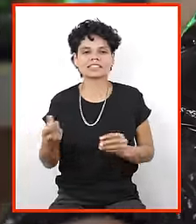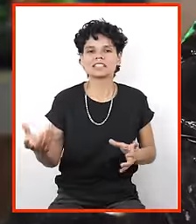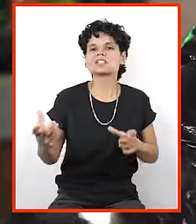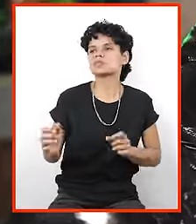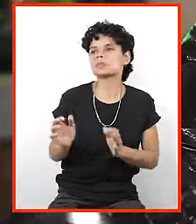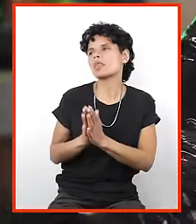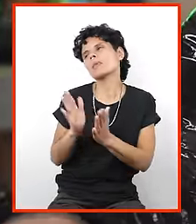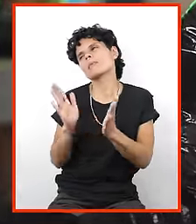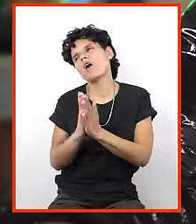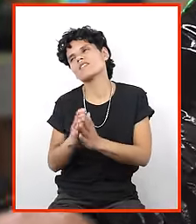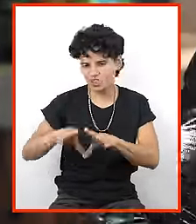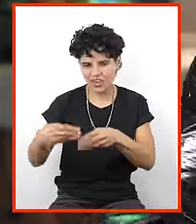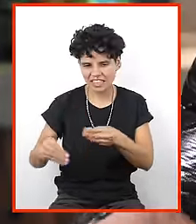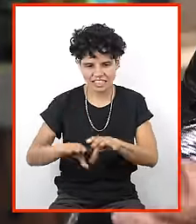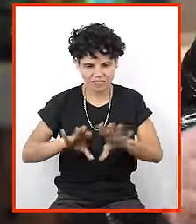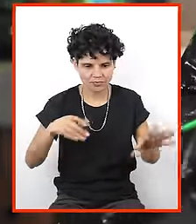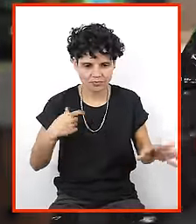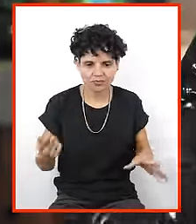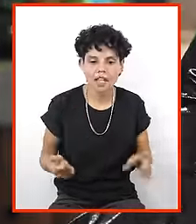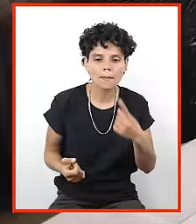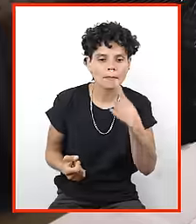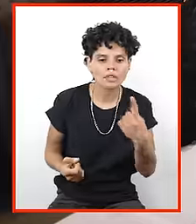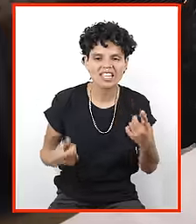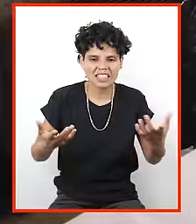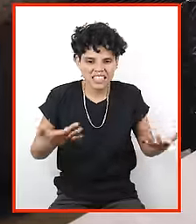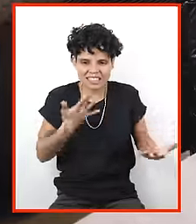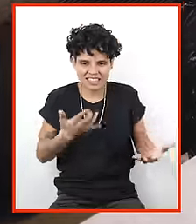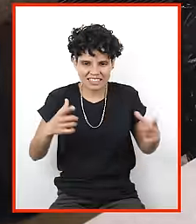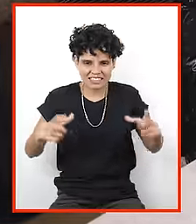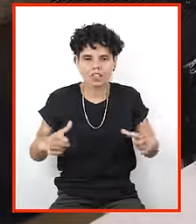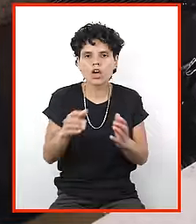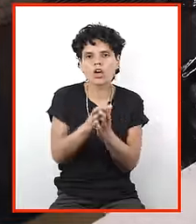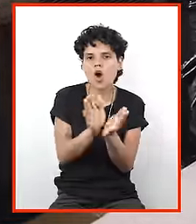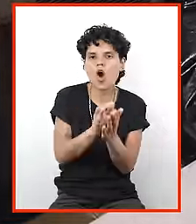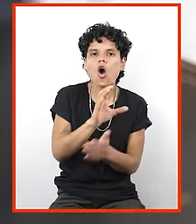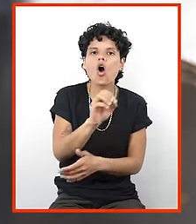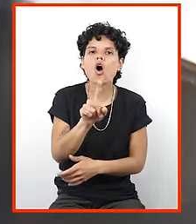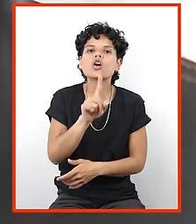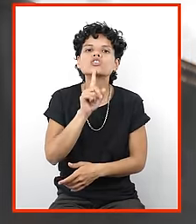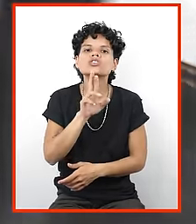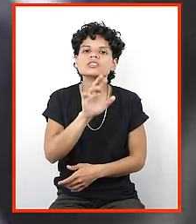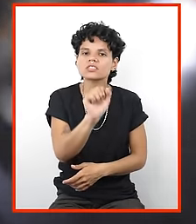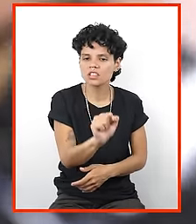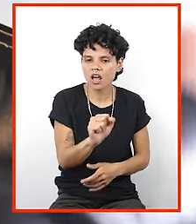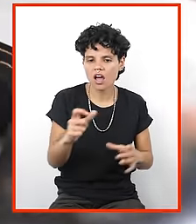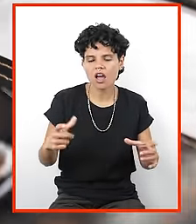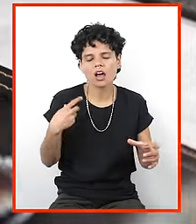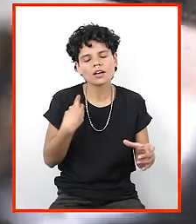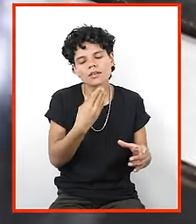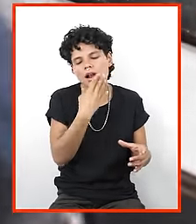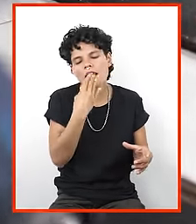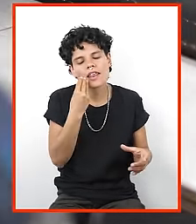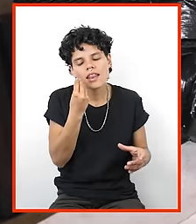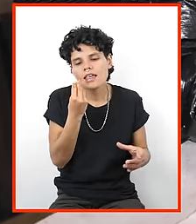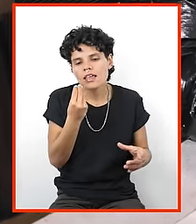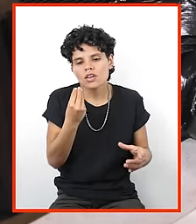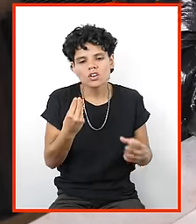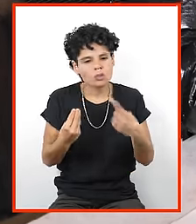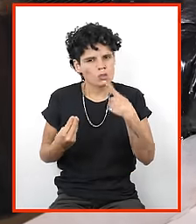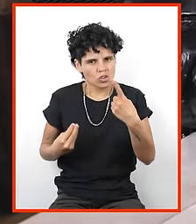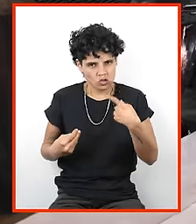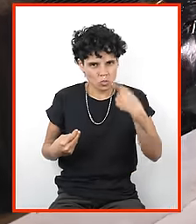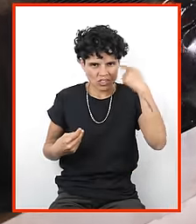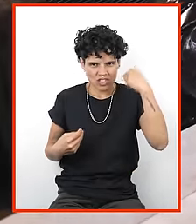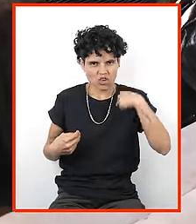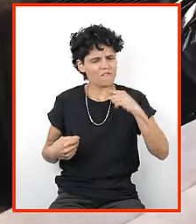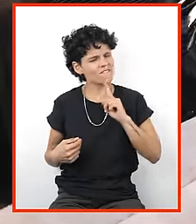y me pido un lomo vetado. ¿Ah? ¿Qué es lo que es esto? Quiero saber... Esto es una ostra. Exquisita, ¿o no? Maravilla. ¿Tú sentís que